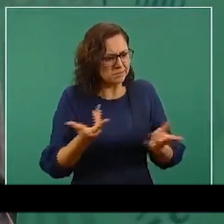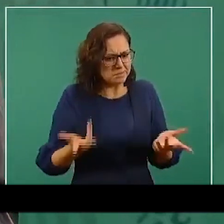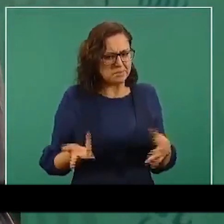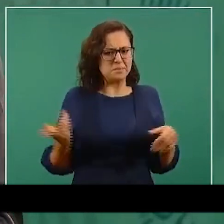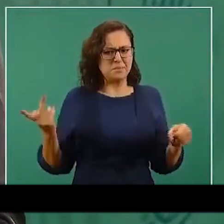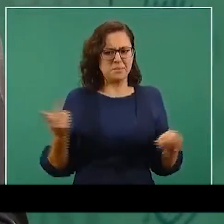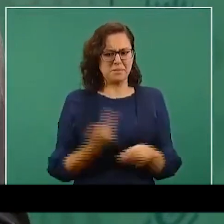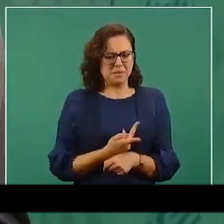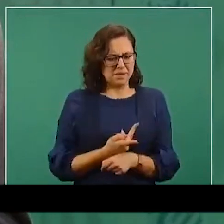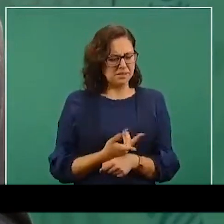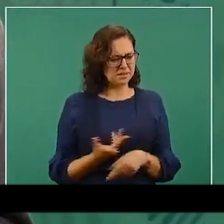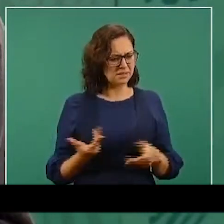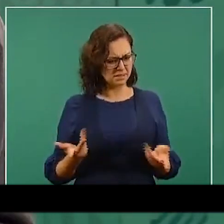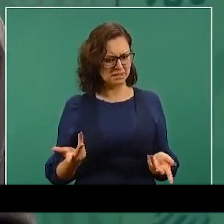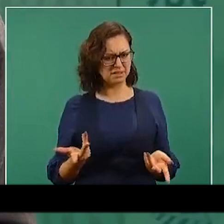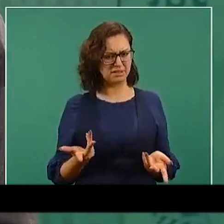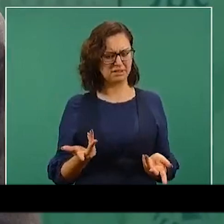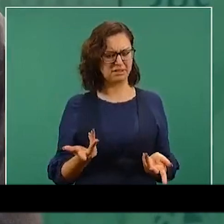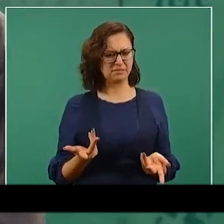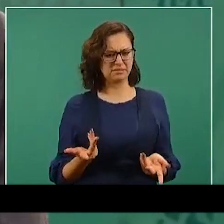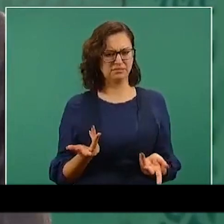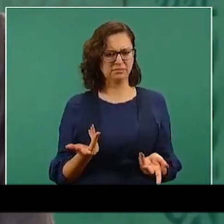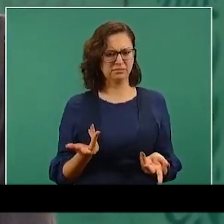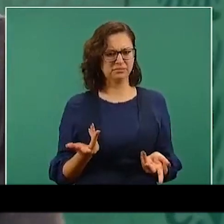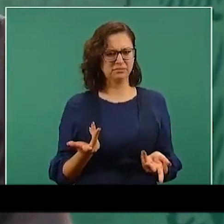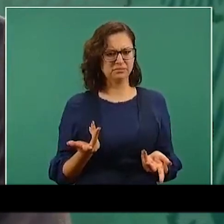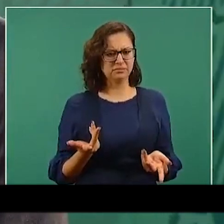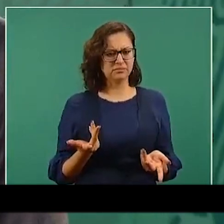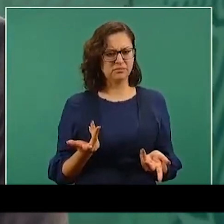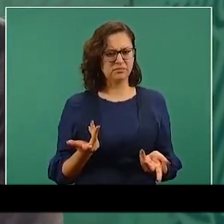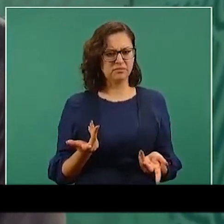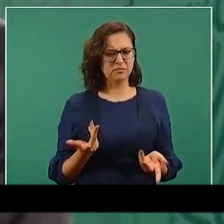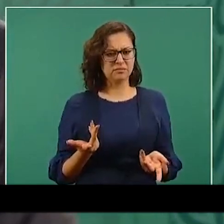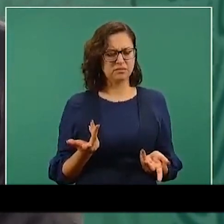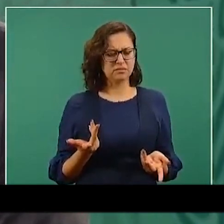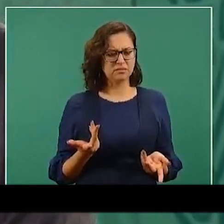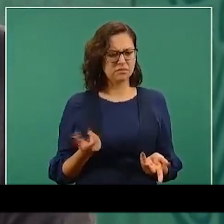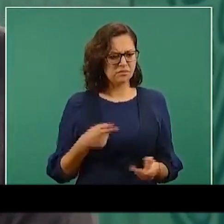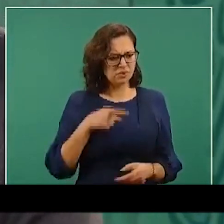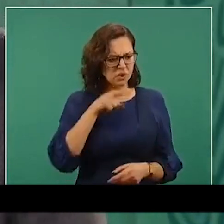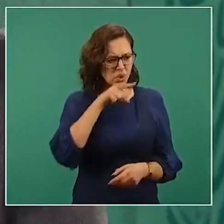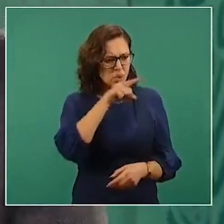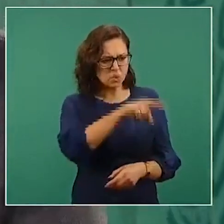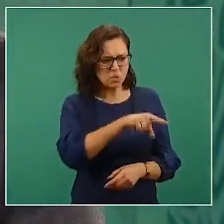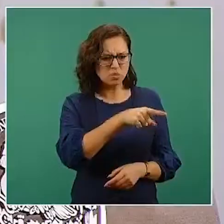conceder